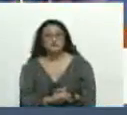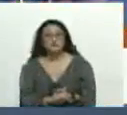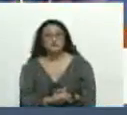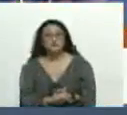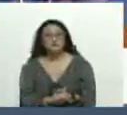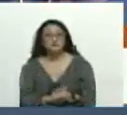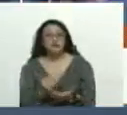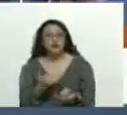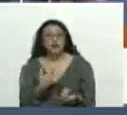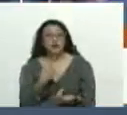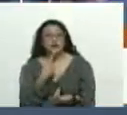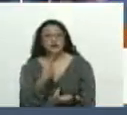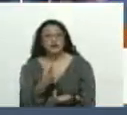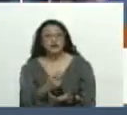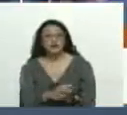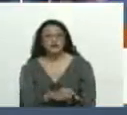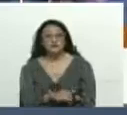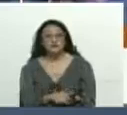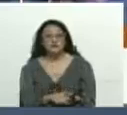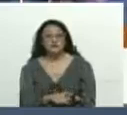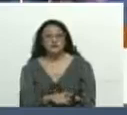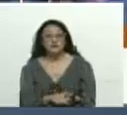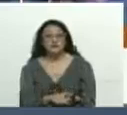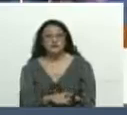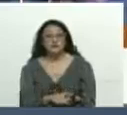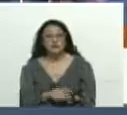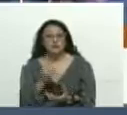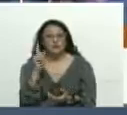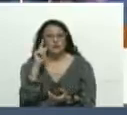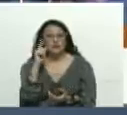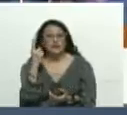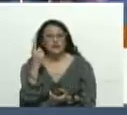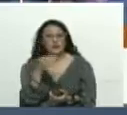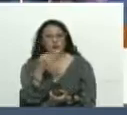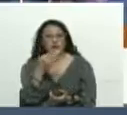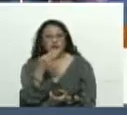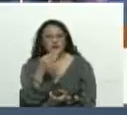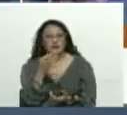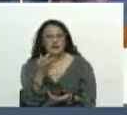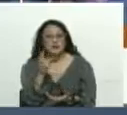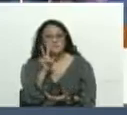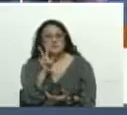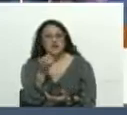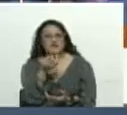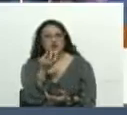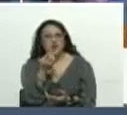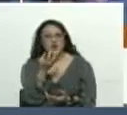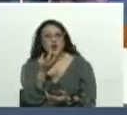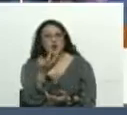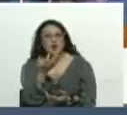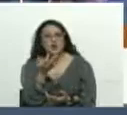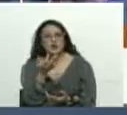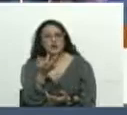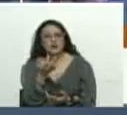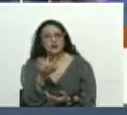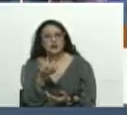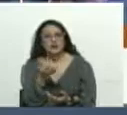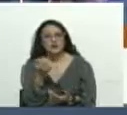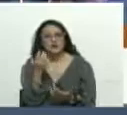quiero decir que un día Una tarde en Miraflores tuve la fortuna inmensa de